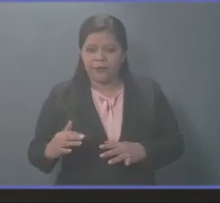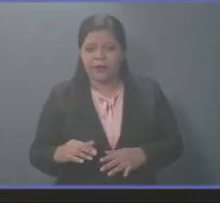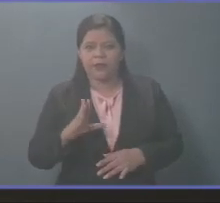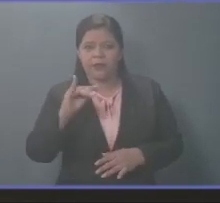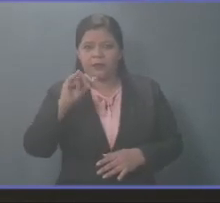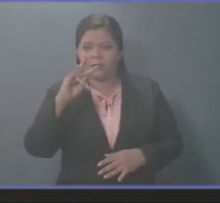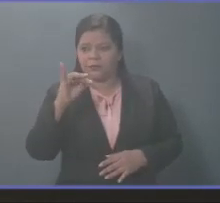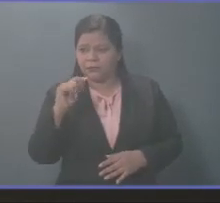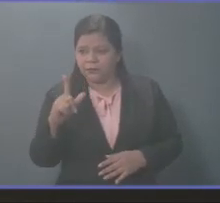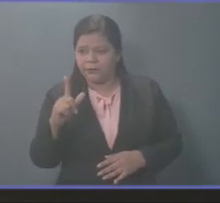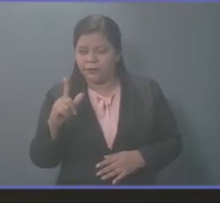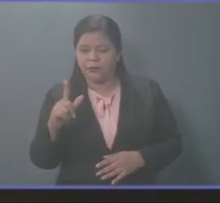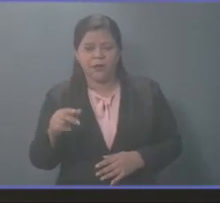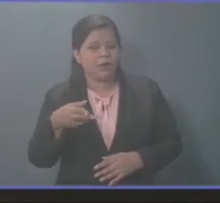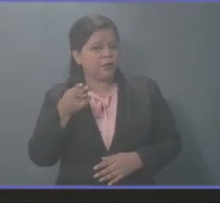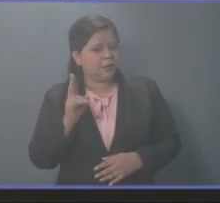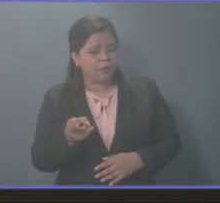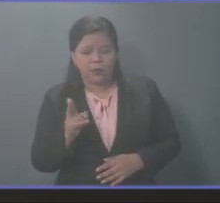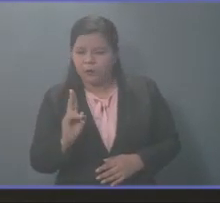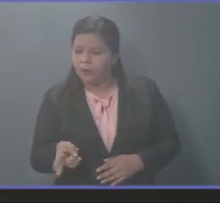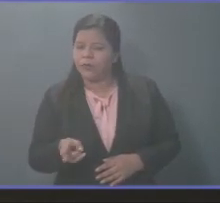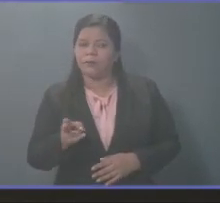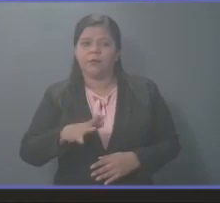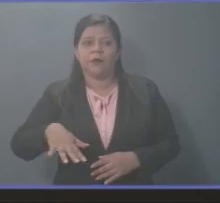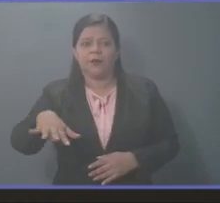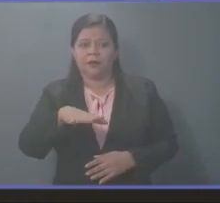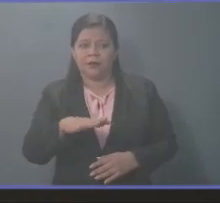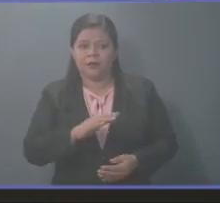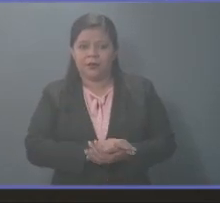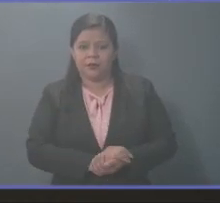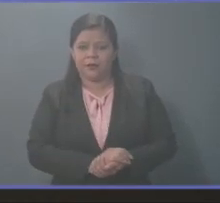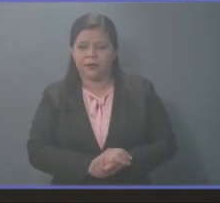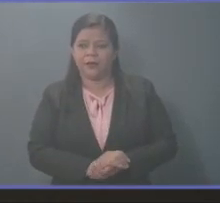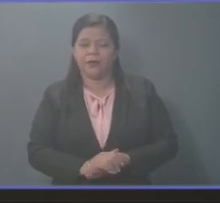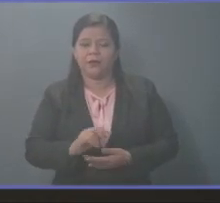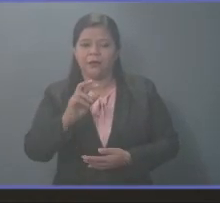civiles. No es lo mismo la vida urbana que la vida